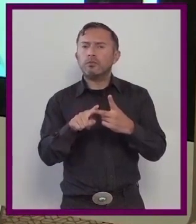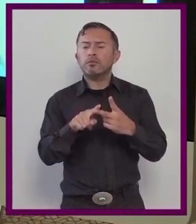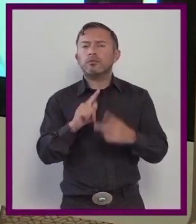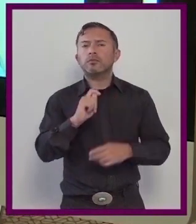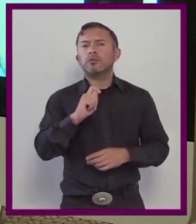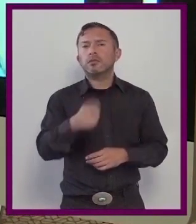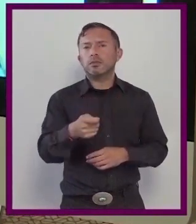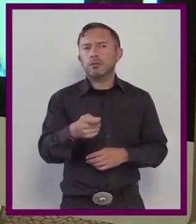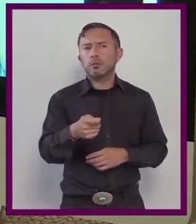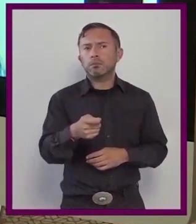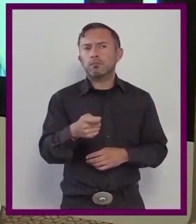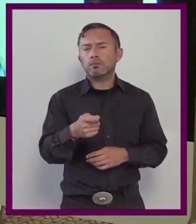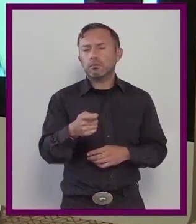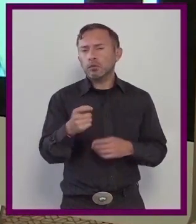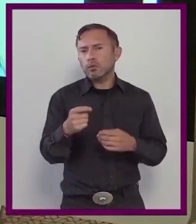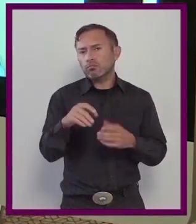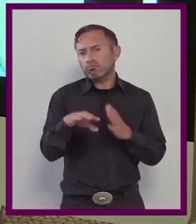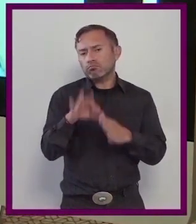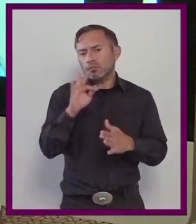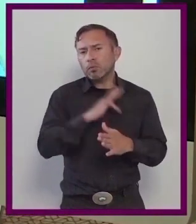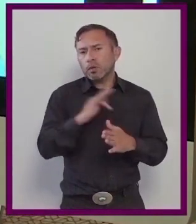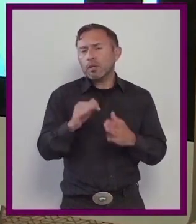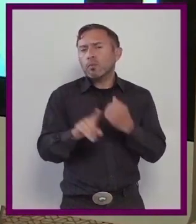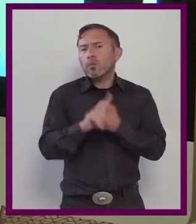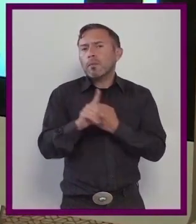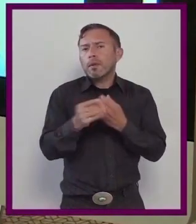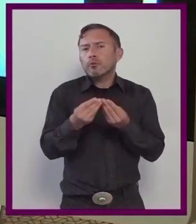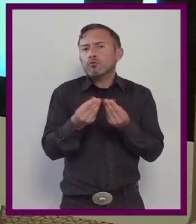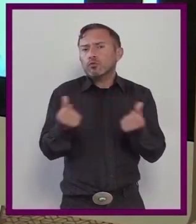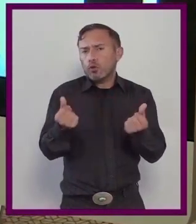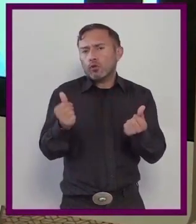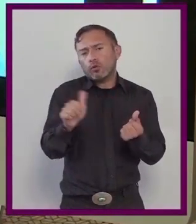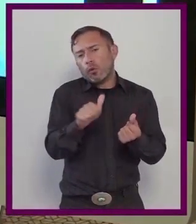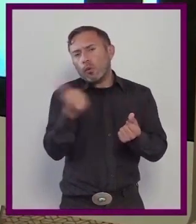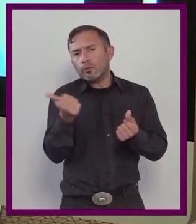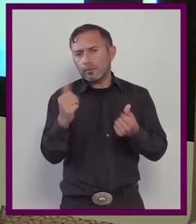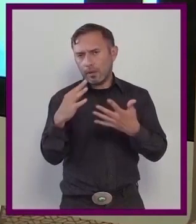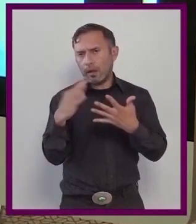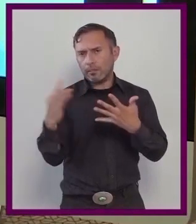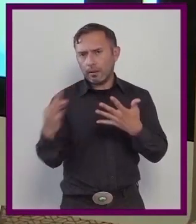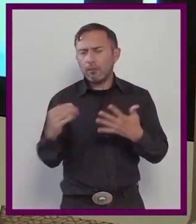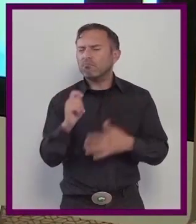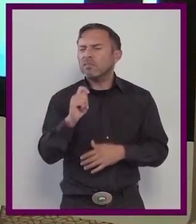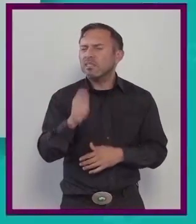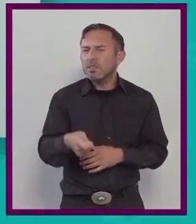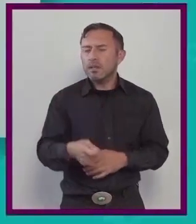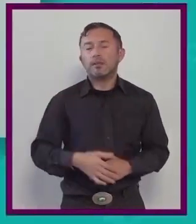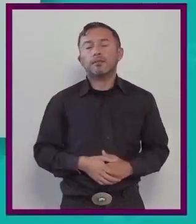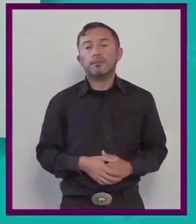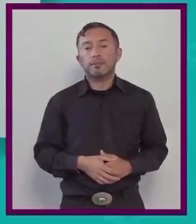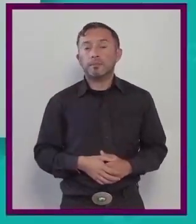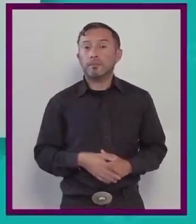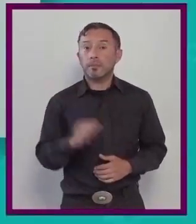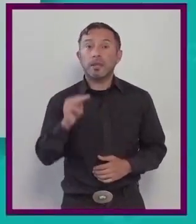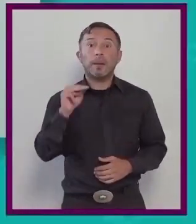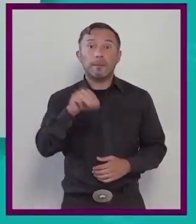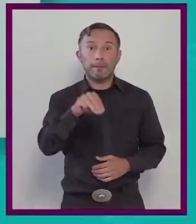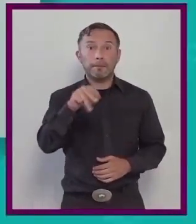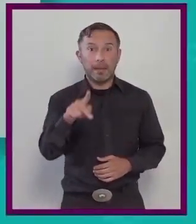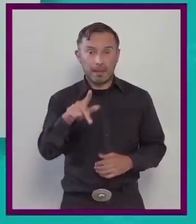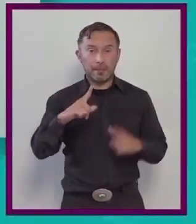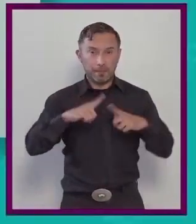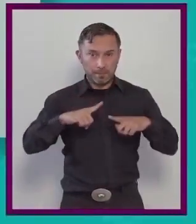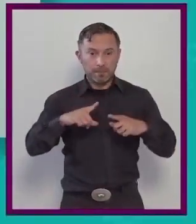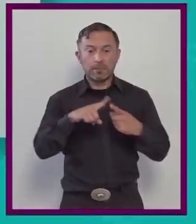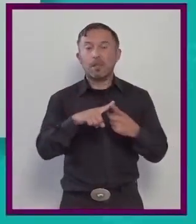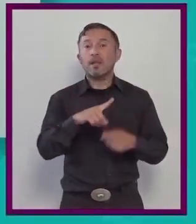del proceso son soluciones alternas. ¿Qué quiere decir? Que si el